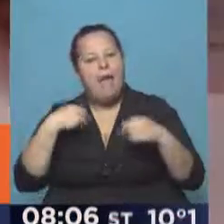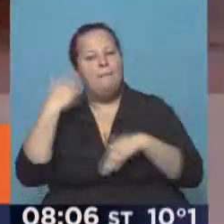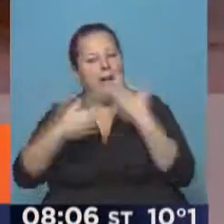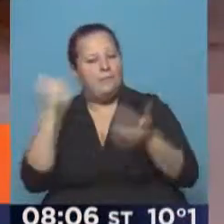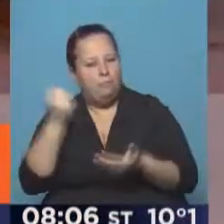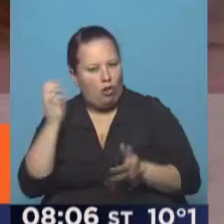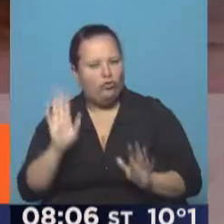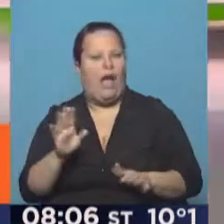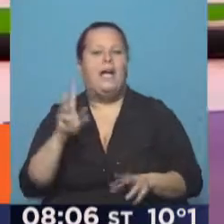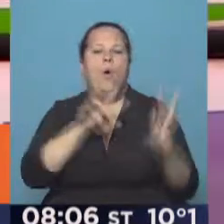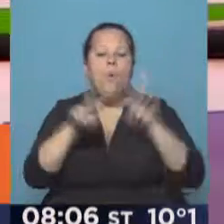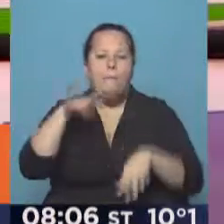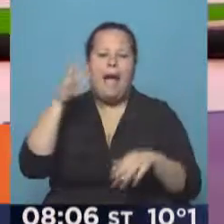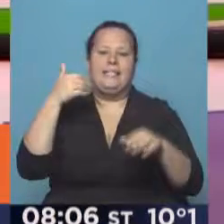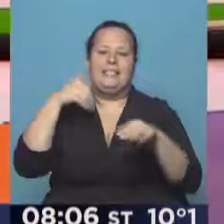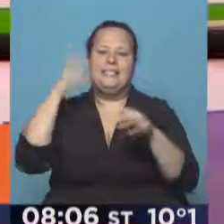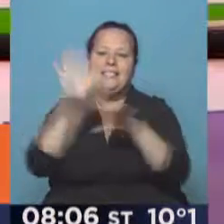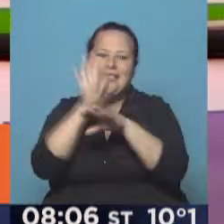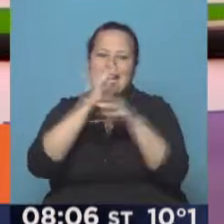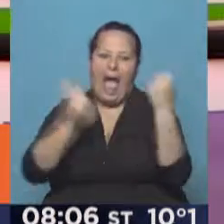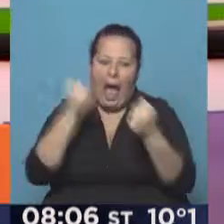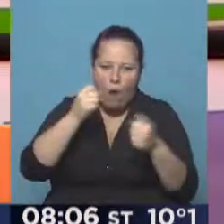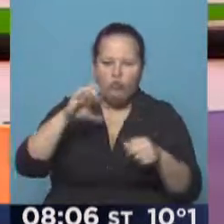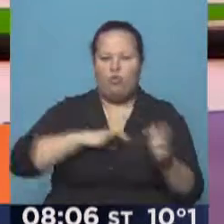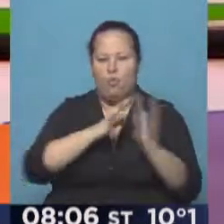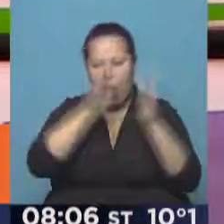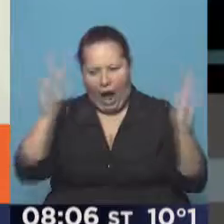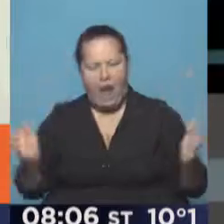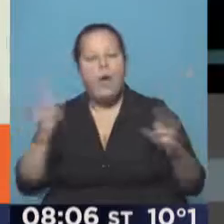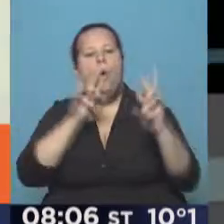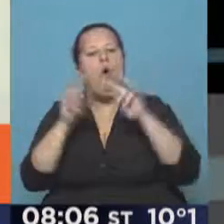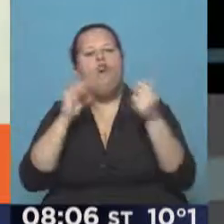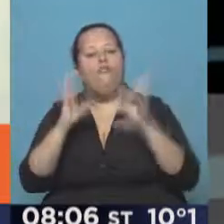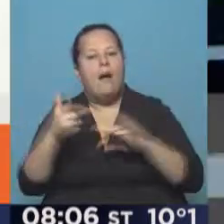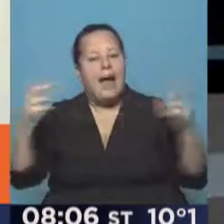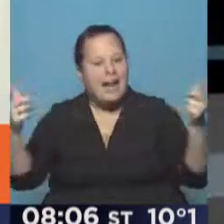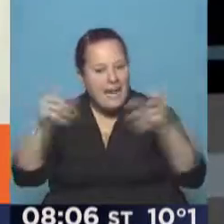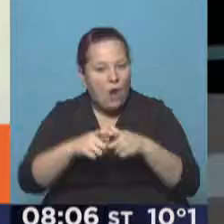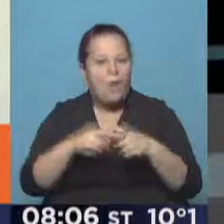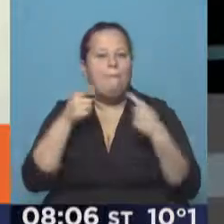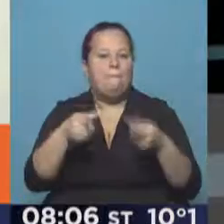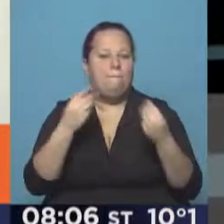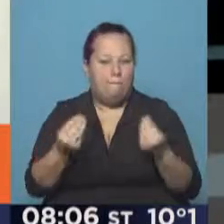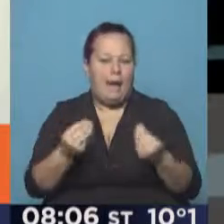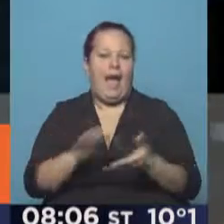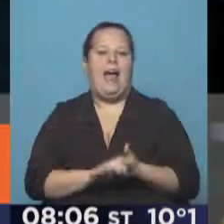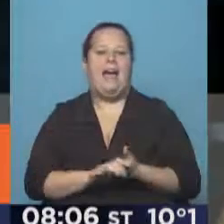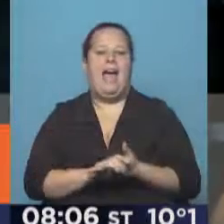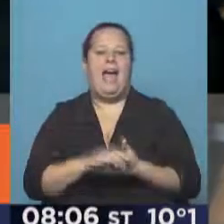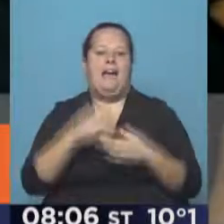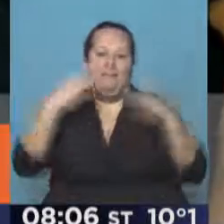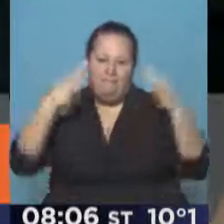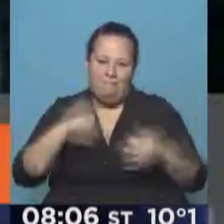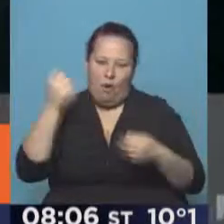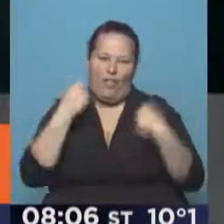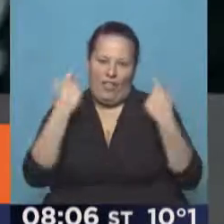los tener más cine móviles a lo largo del año y bueno ver de que estos encuentros sean para esto para poder dignificar